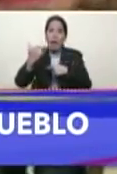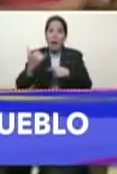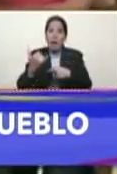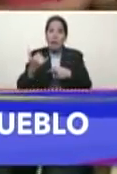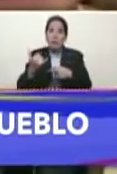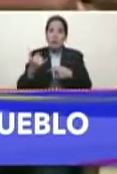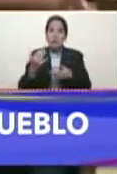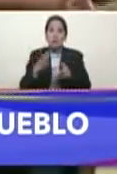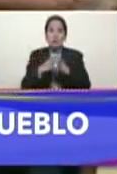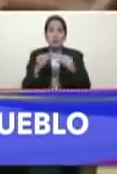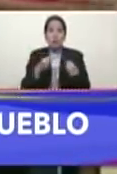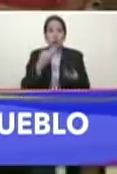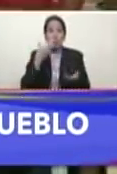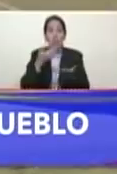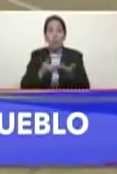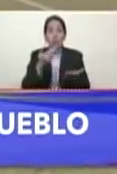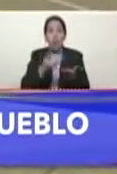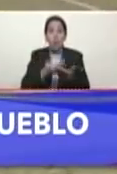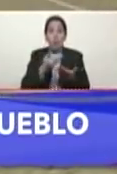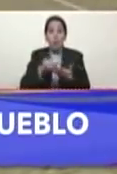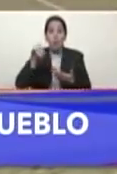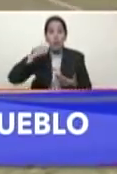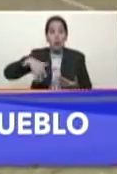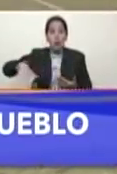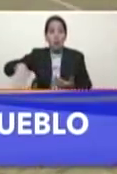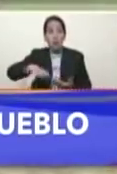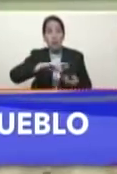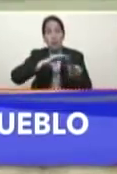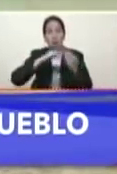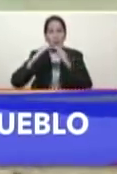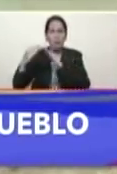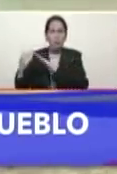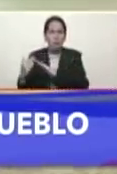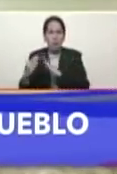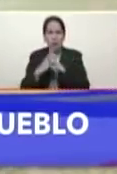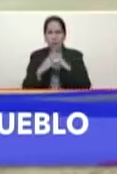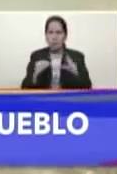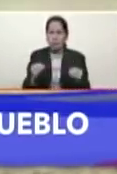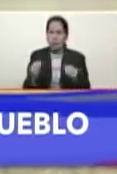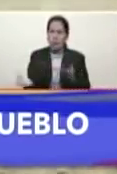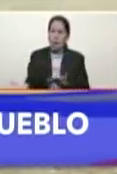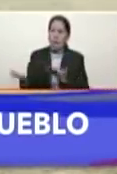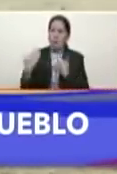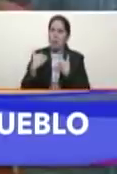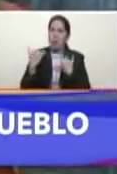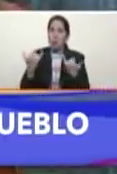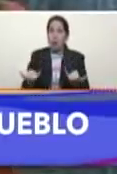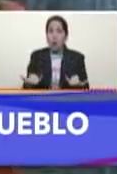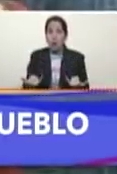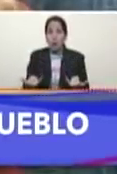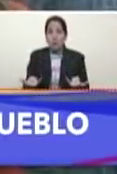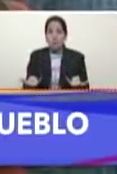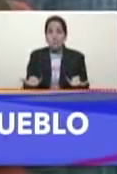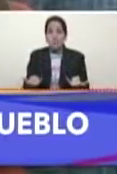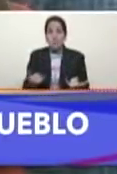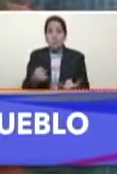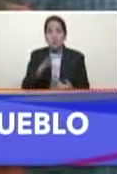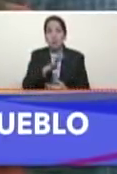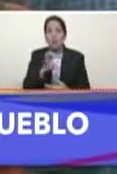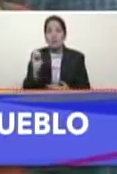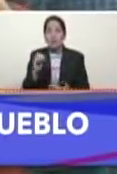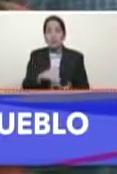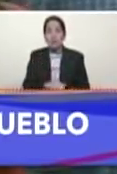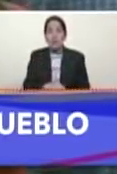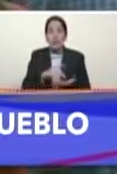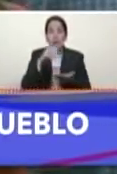el pueblo revolucionario, las comunas, las organizaciones del poder popular, nos aportan el día de hoy esas 40.000 kilos de semillas